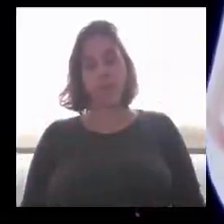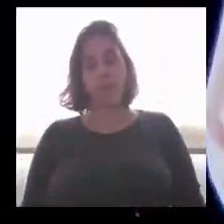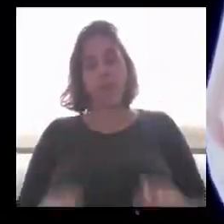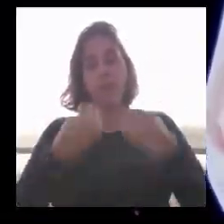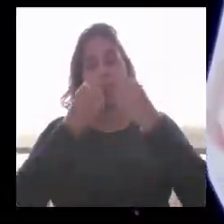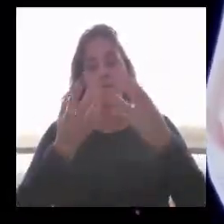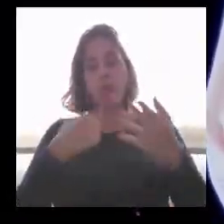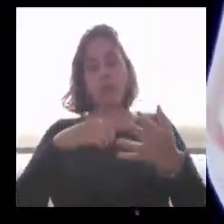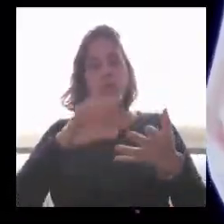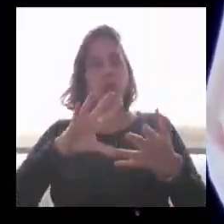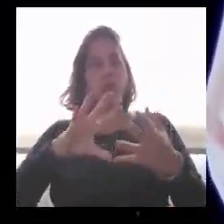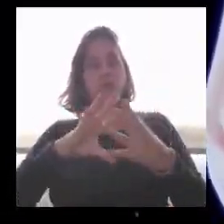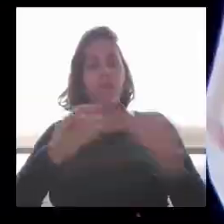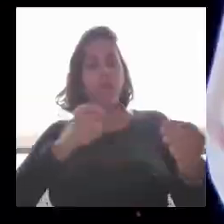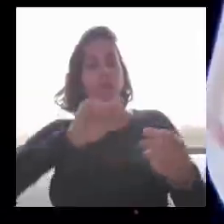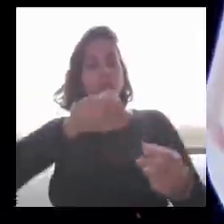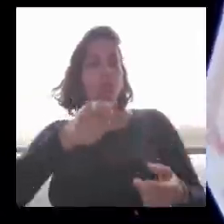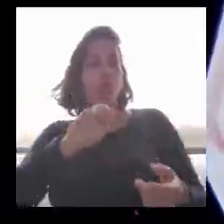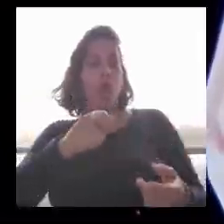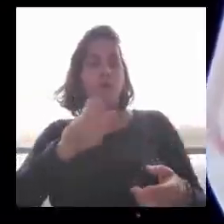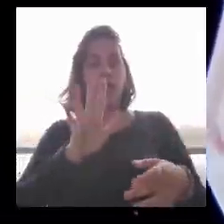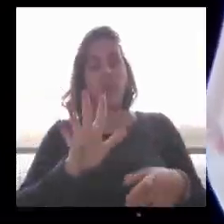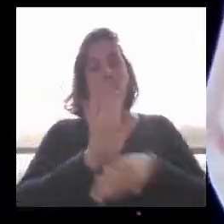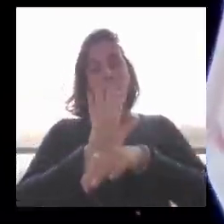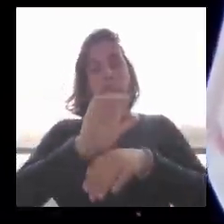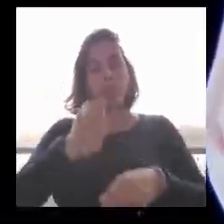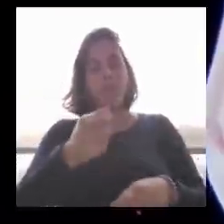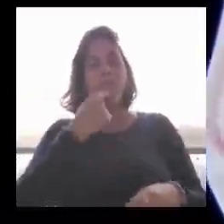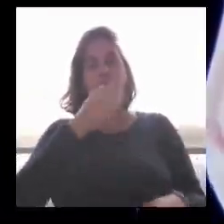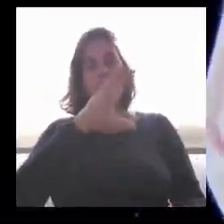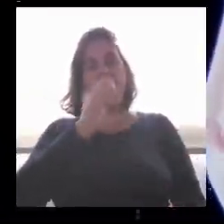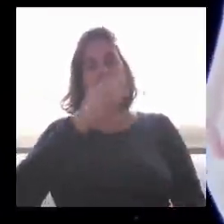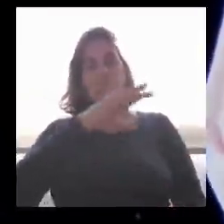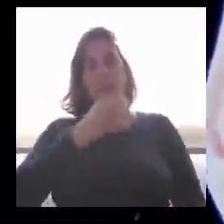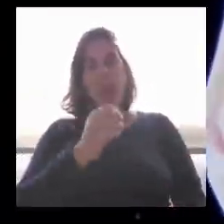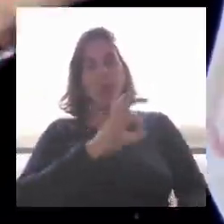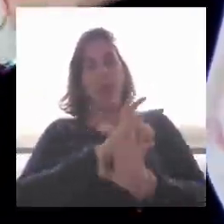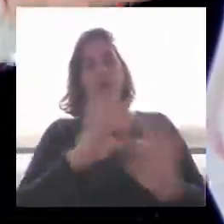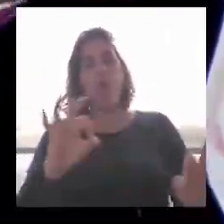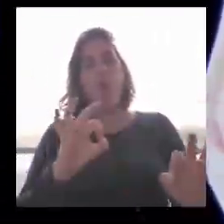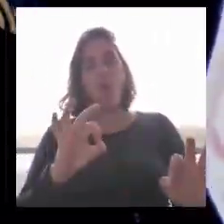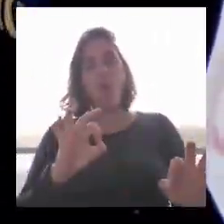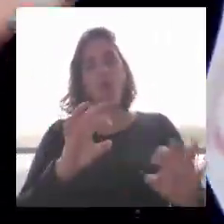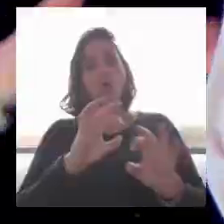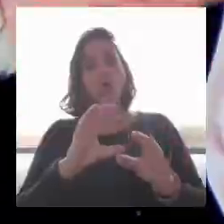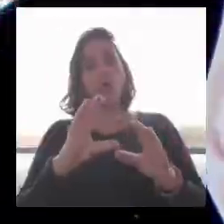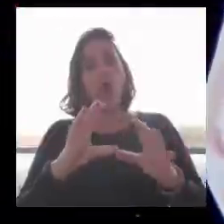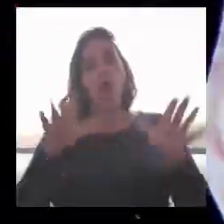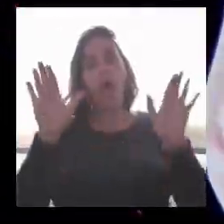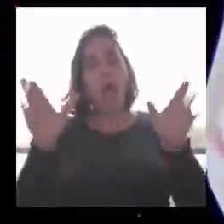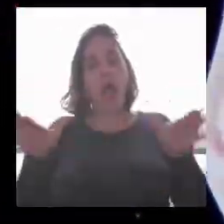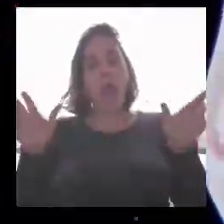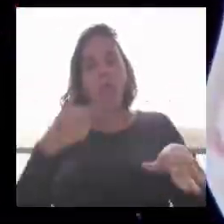llave, que podría ser lo que dijo Camila, o esa capa, alas, que podría ser